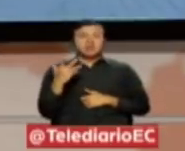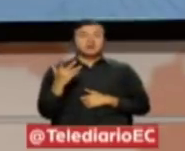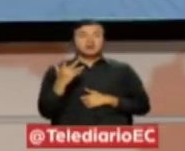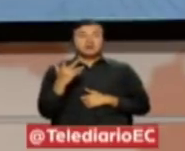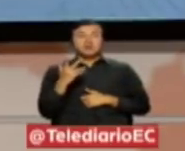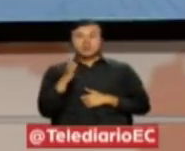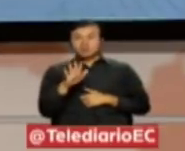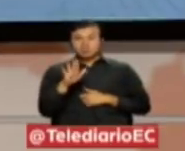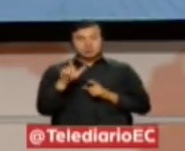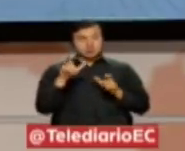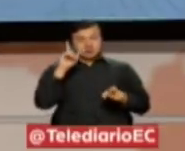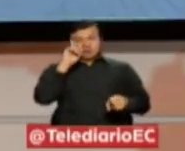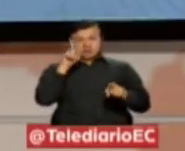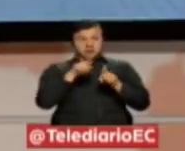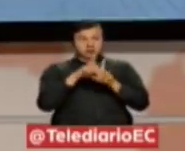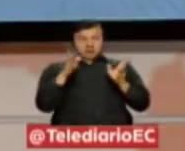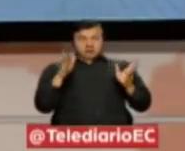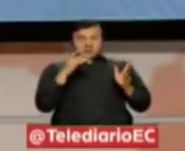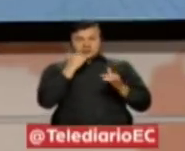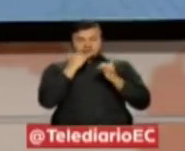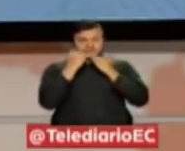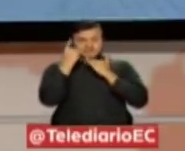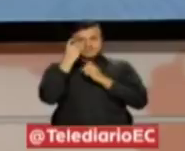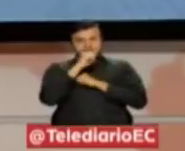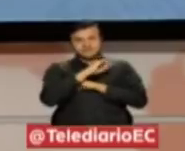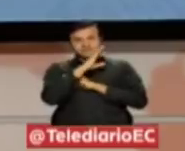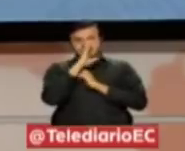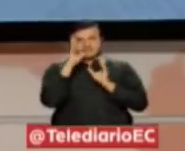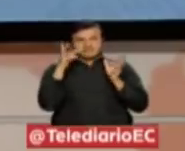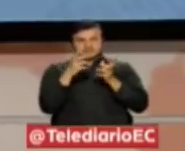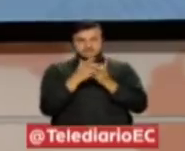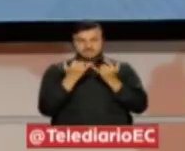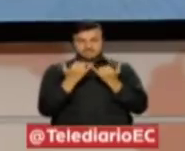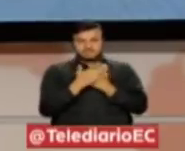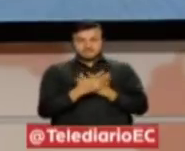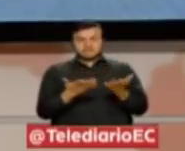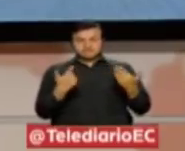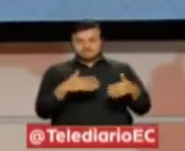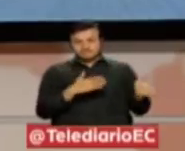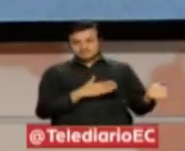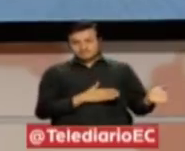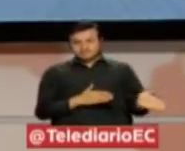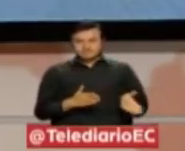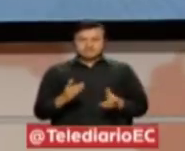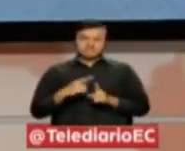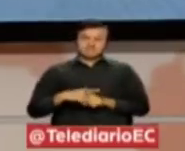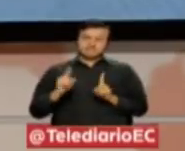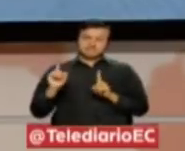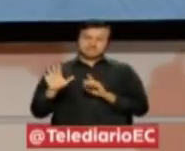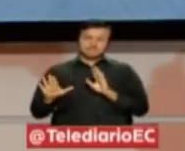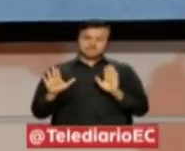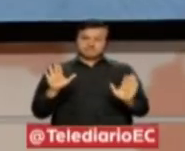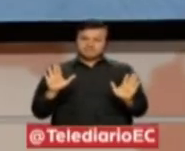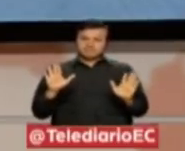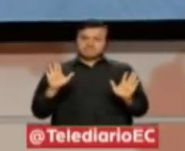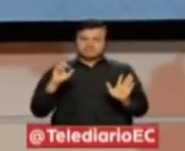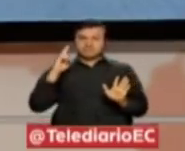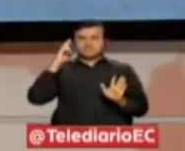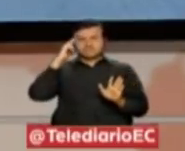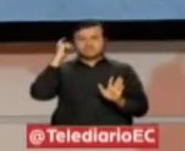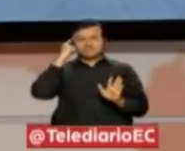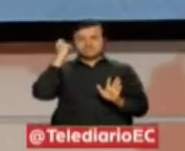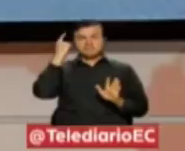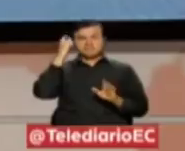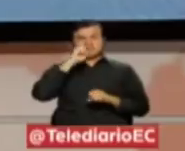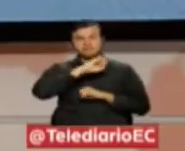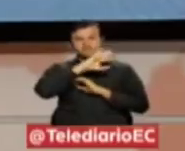las voces disidentes. Entiendo que el régimen actual marca una diferencia también en ese sentido cuando